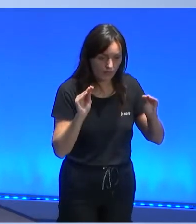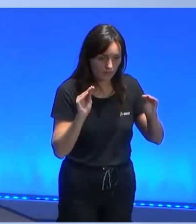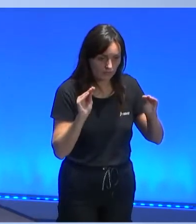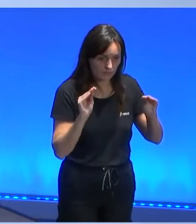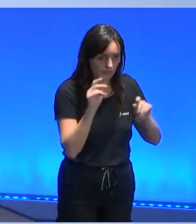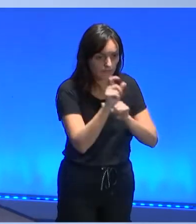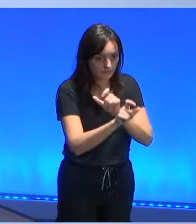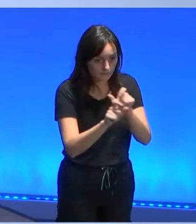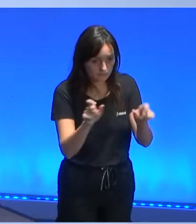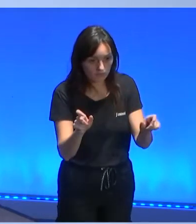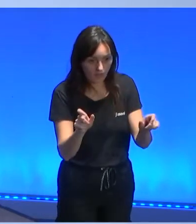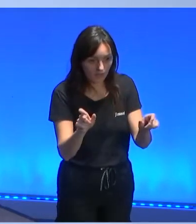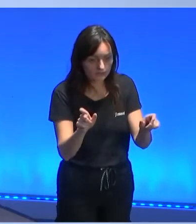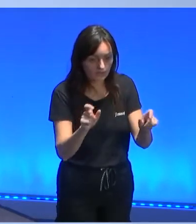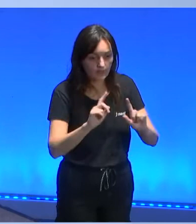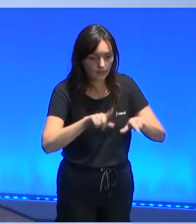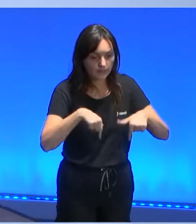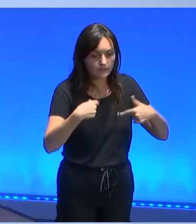van a facilitar